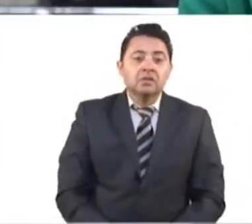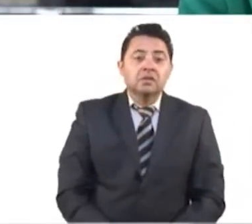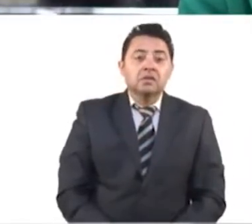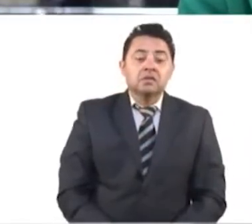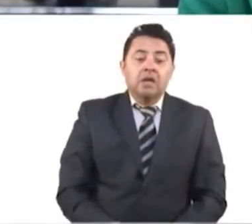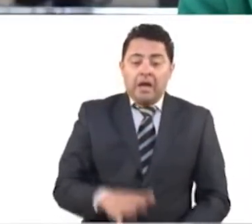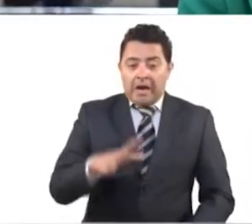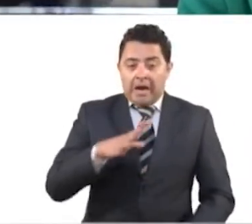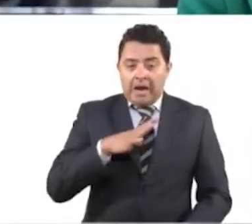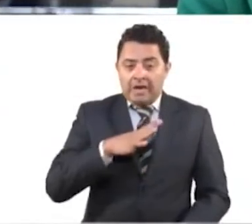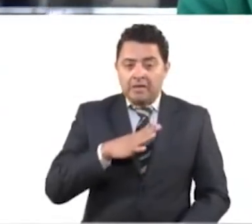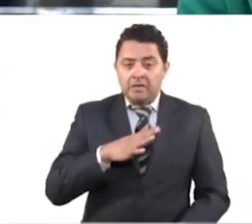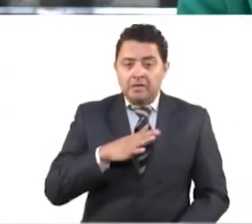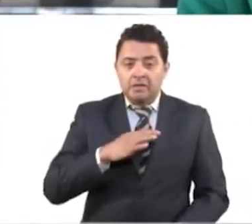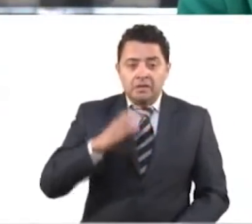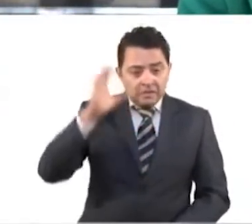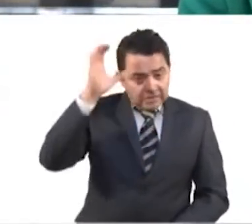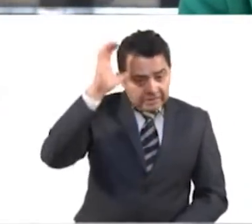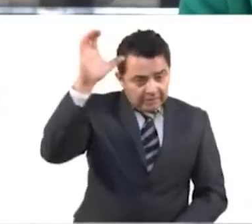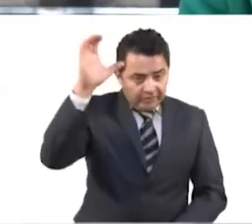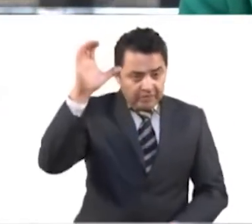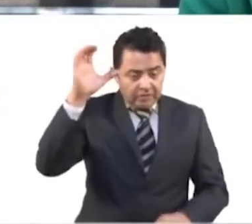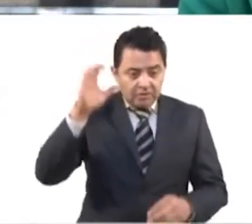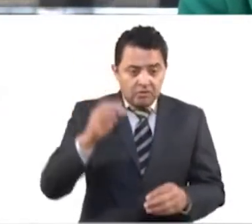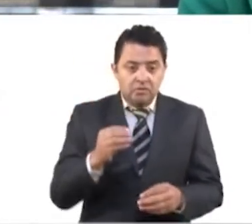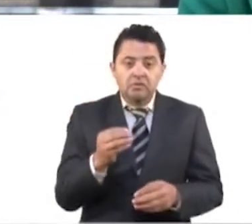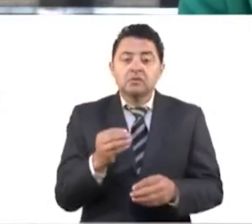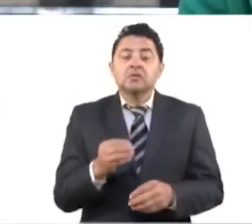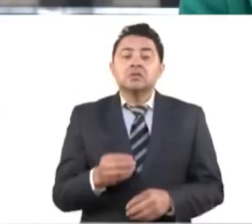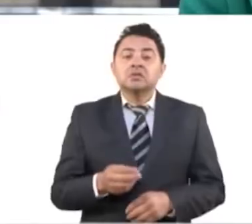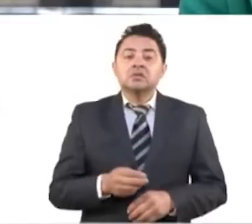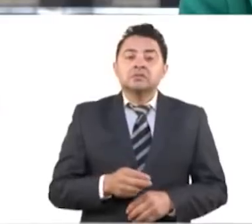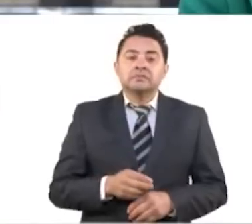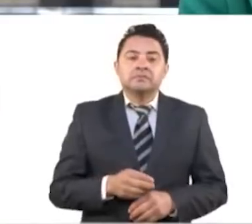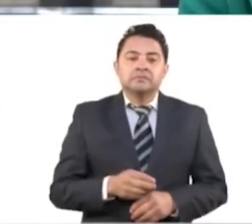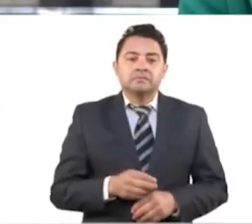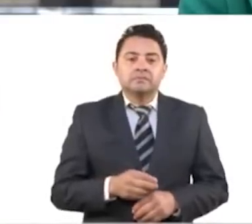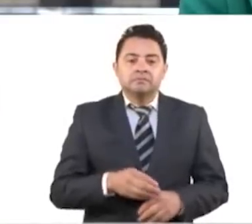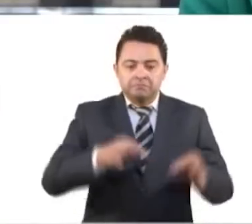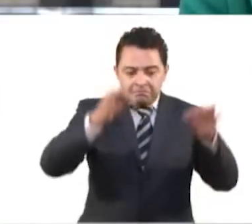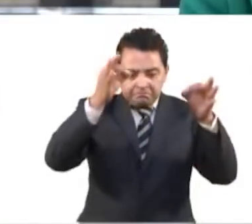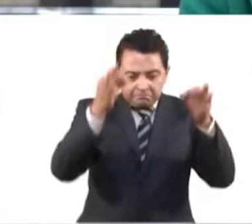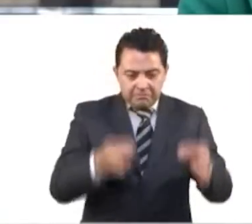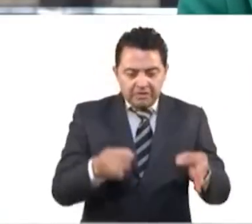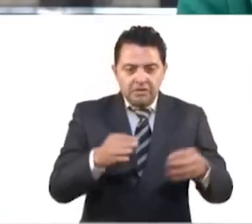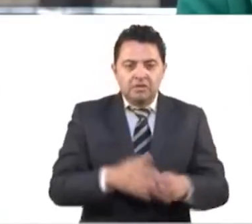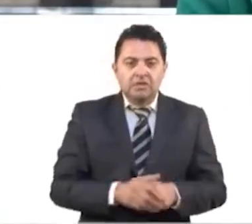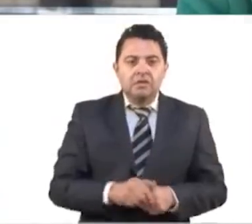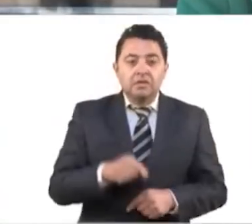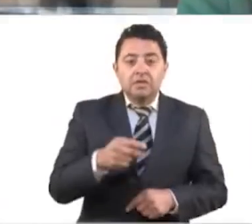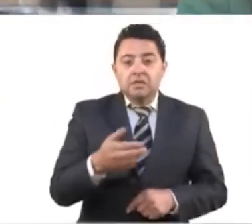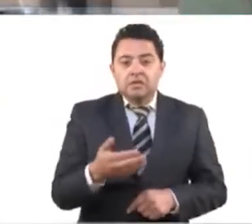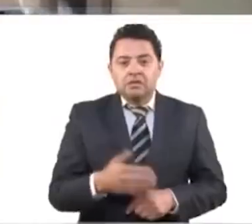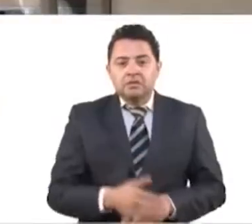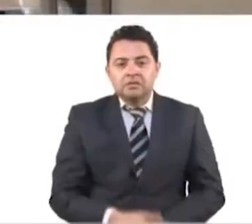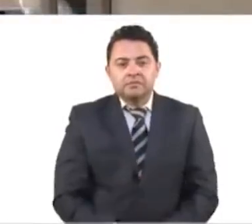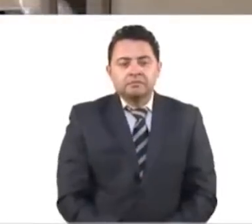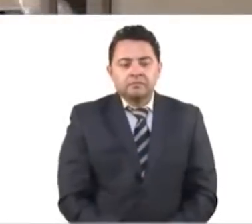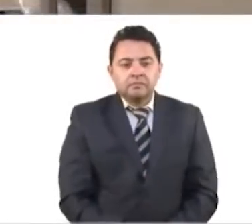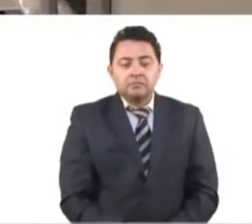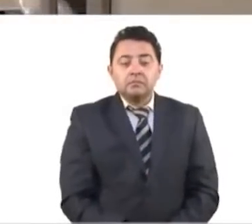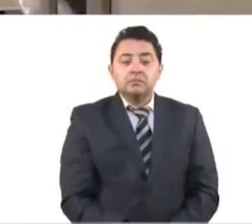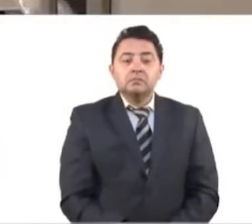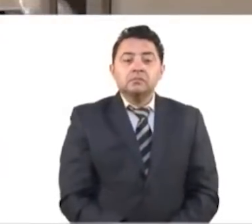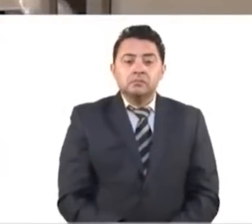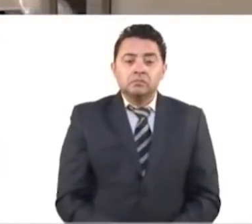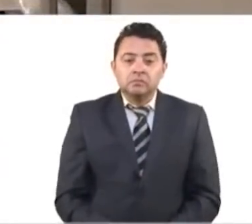la certificación de seguridad de operación. Estas son muestras de las pruebas que hicimos con los trenes. Le hicimos